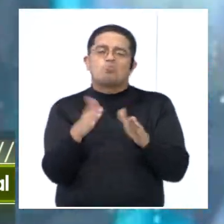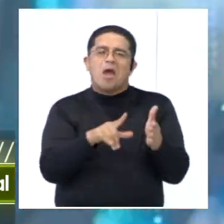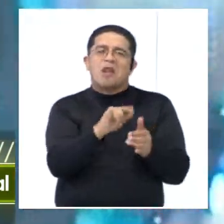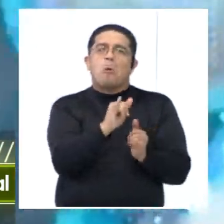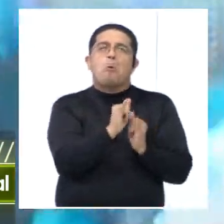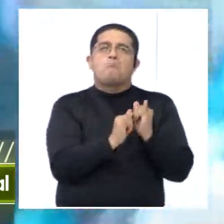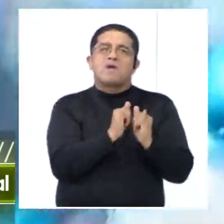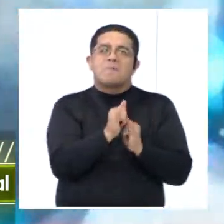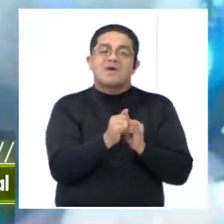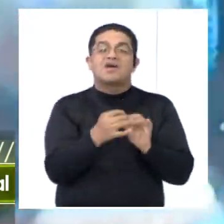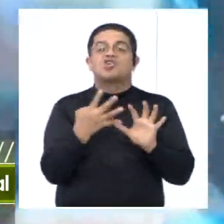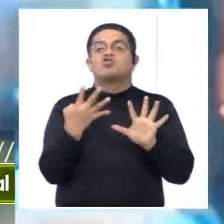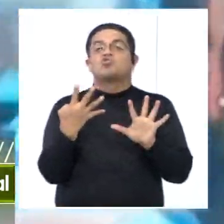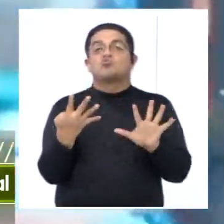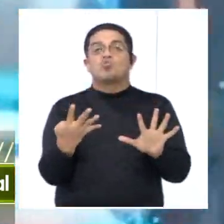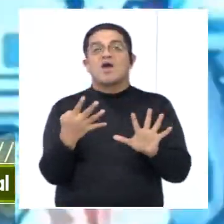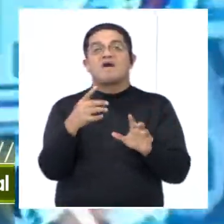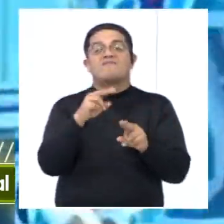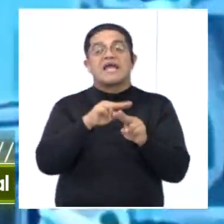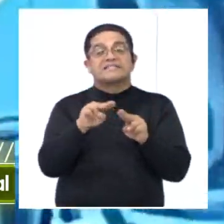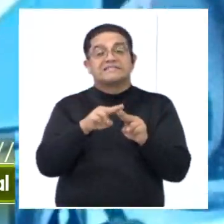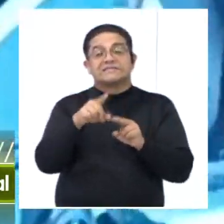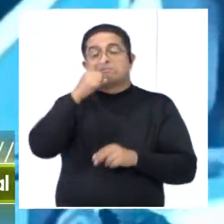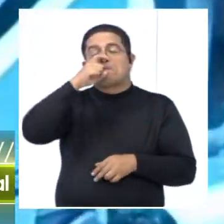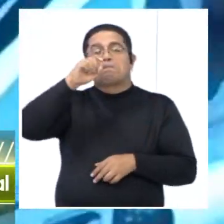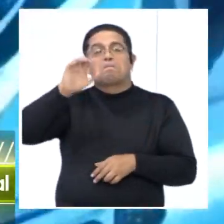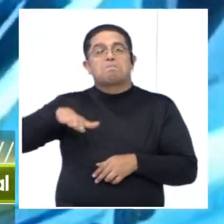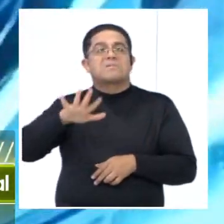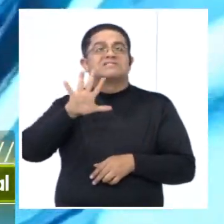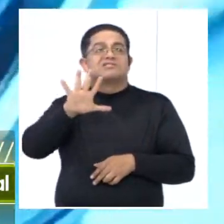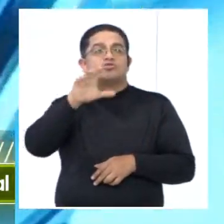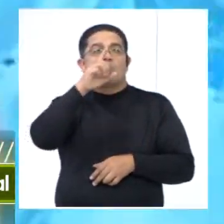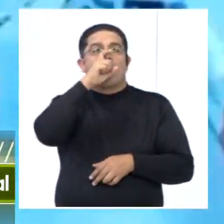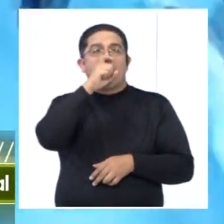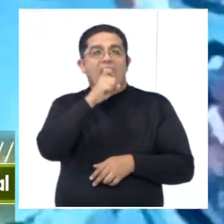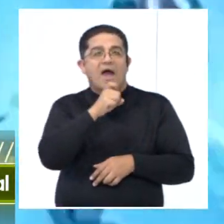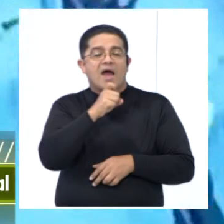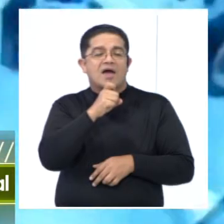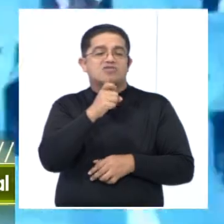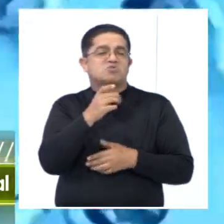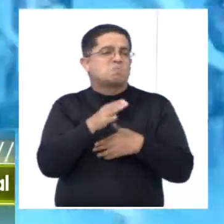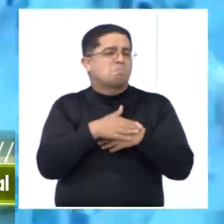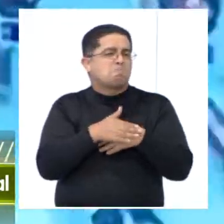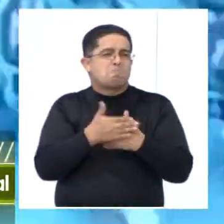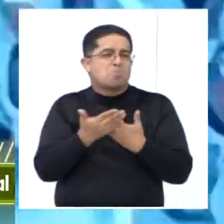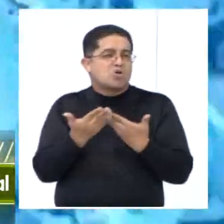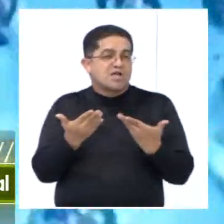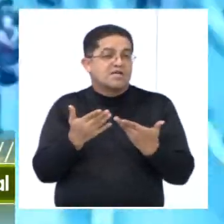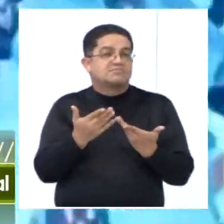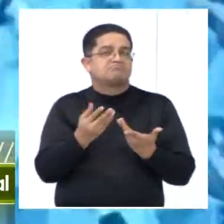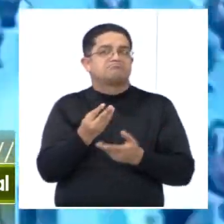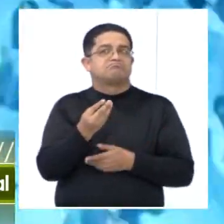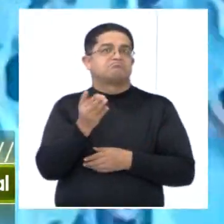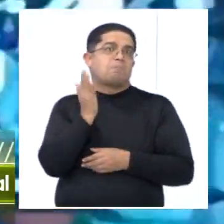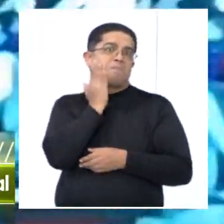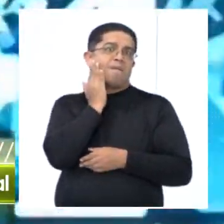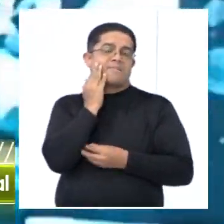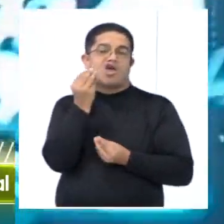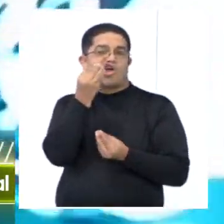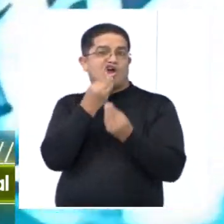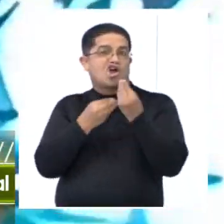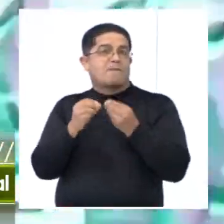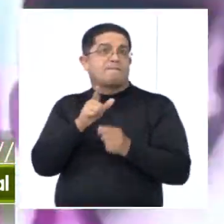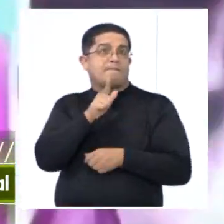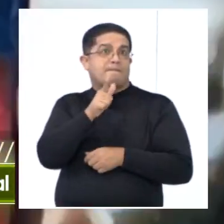mundo, 9 niños menores de 5 años al año, por la manera como mamá se alimentó, porque no vienen preparados